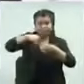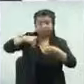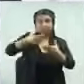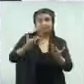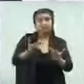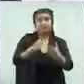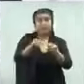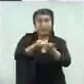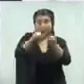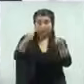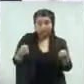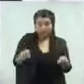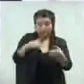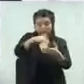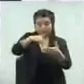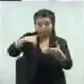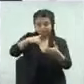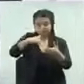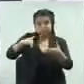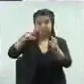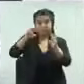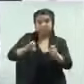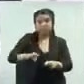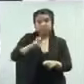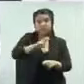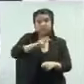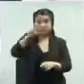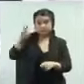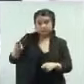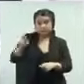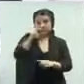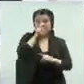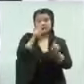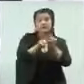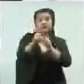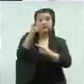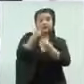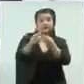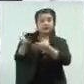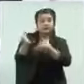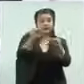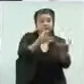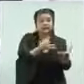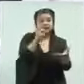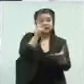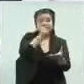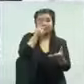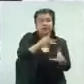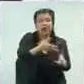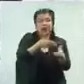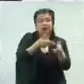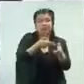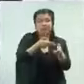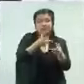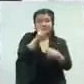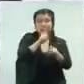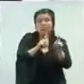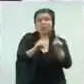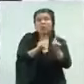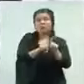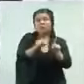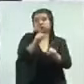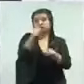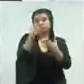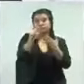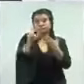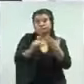están abriendo las maletas de los turistas para revisarles sus cosas, para ver si no llevan armas y los temas que los deberían de